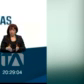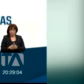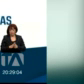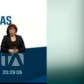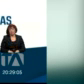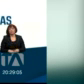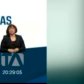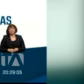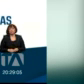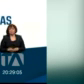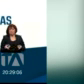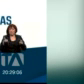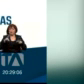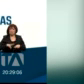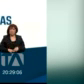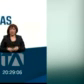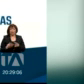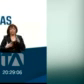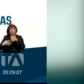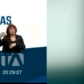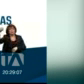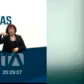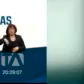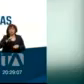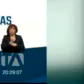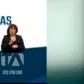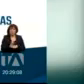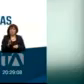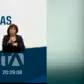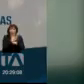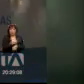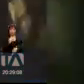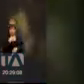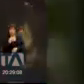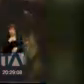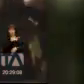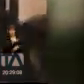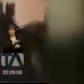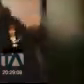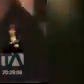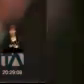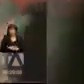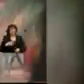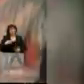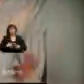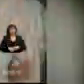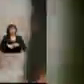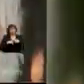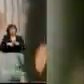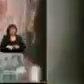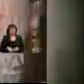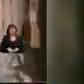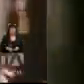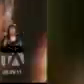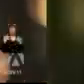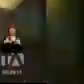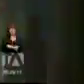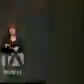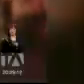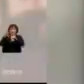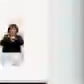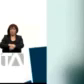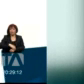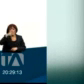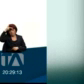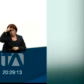del IES, dejó el país poco antes de ser acusado de tráfico de influencias. Hace 2 semanas, González fue detenido en Perú y se espera su